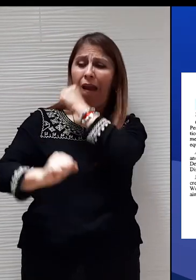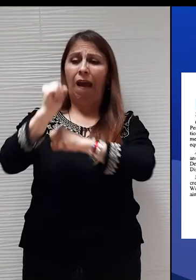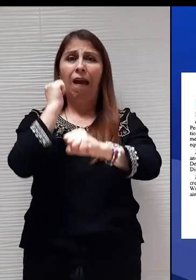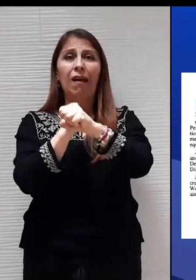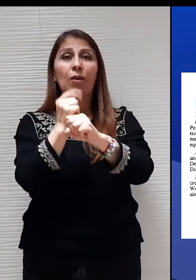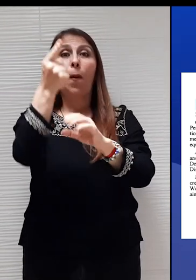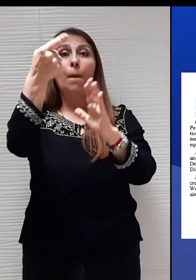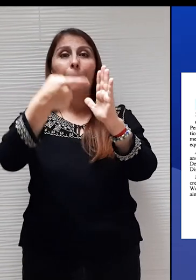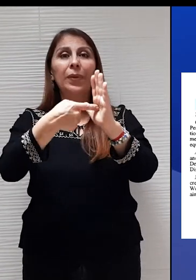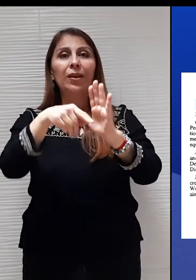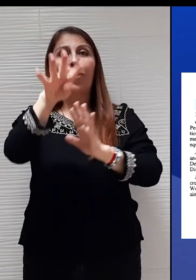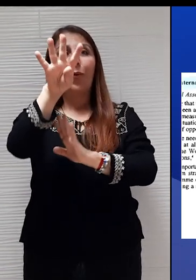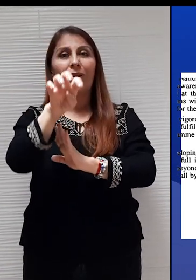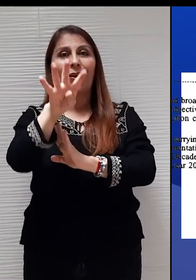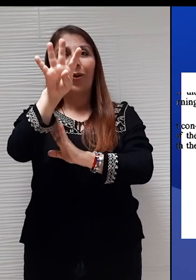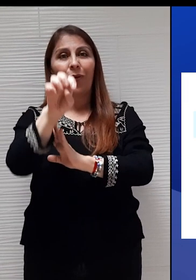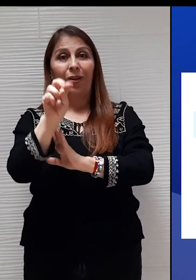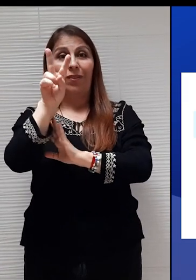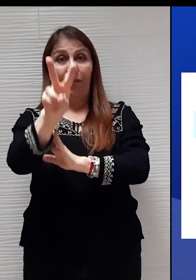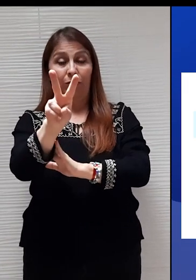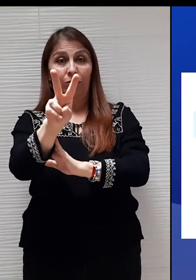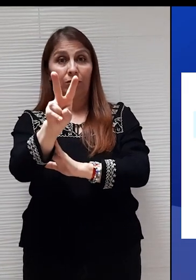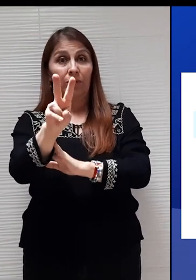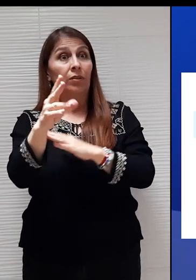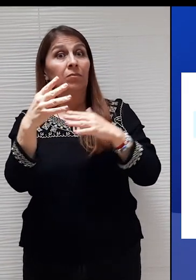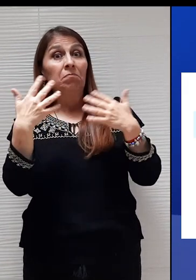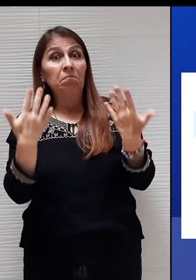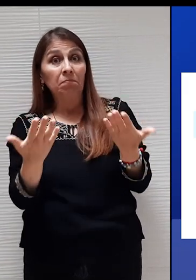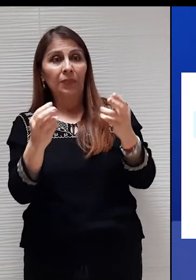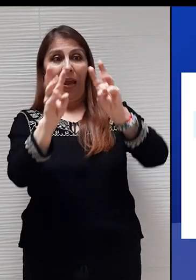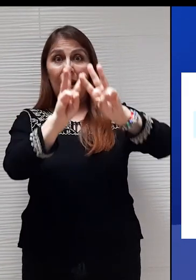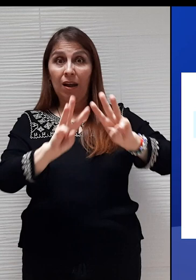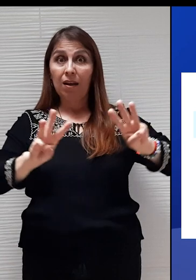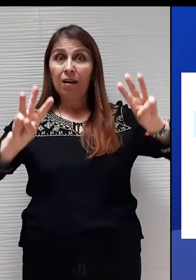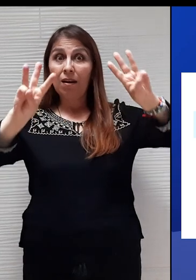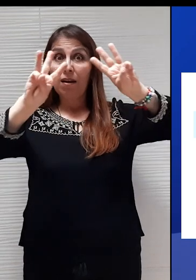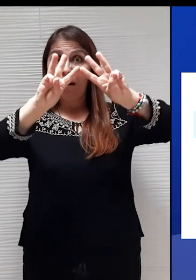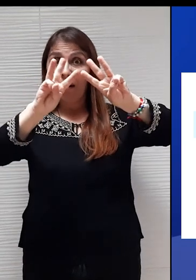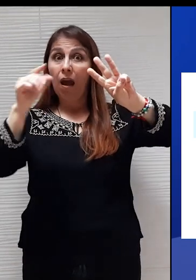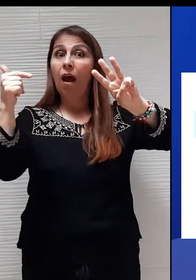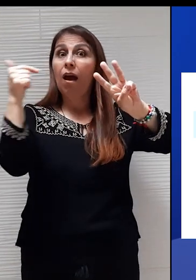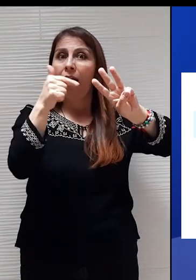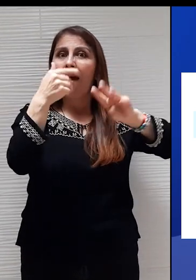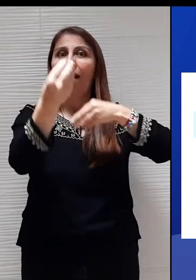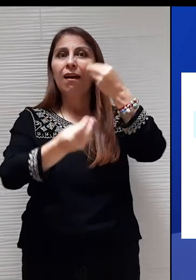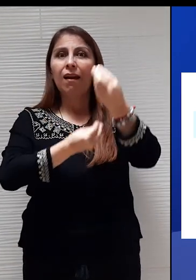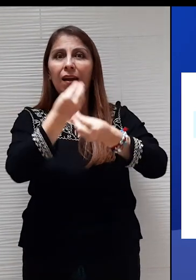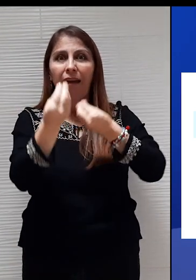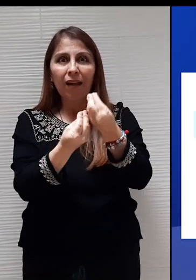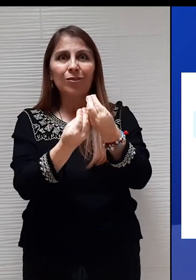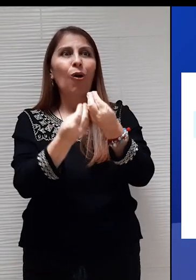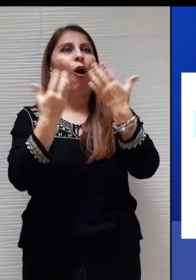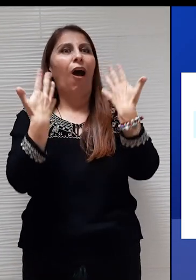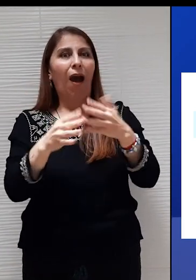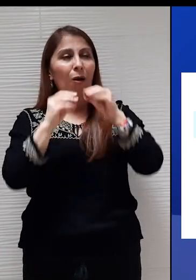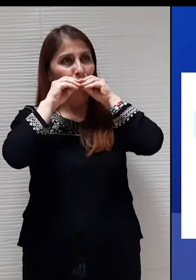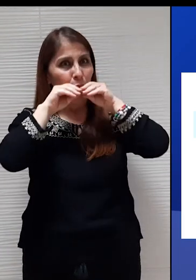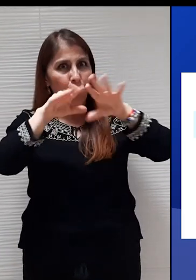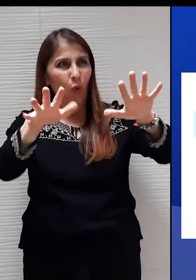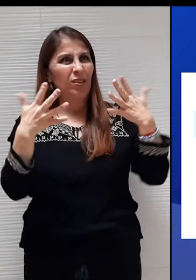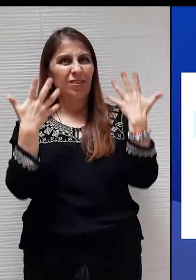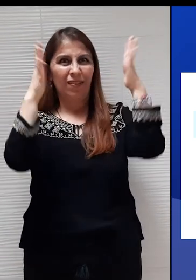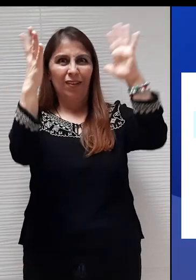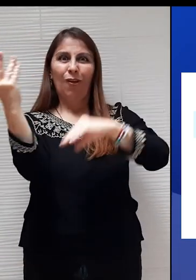desde 1992, cuando la Asamblea General de las Naciones Unidas realizó la